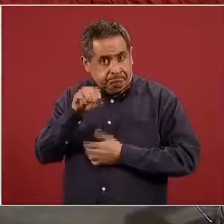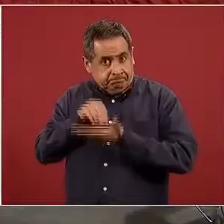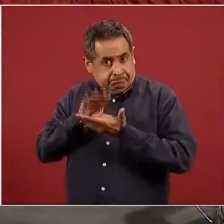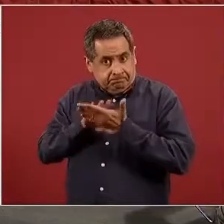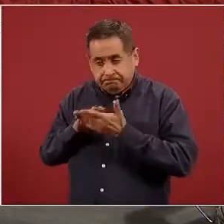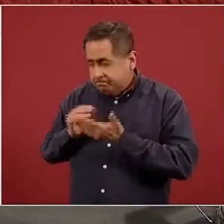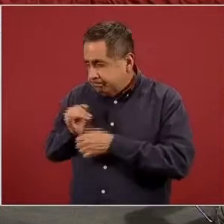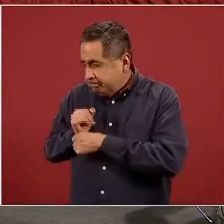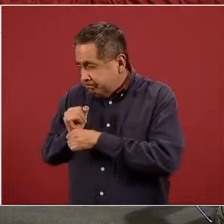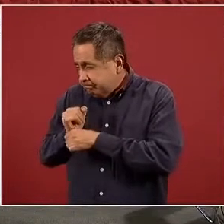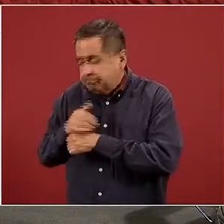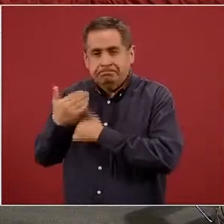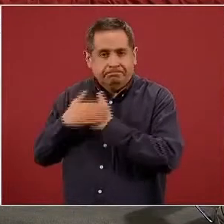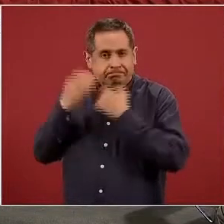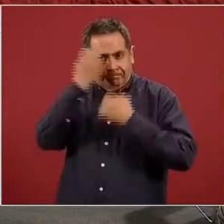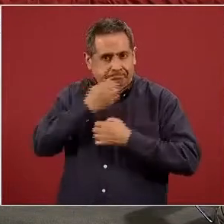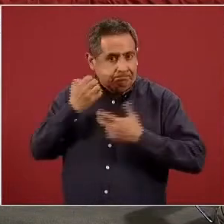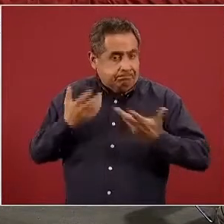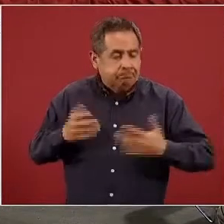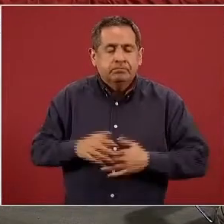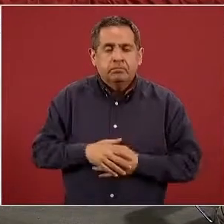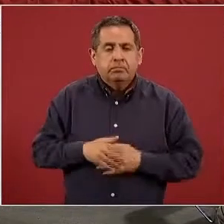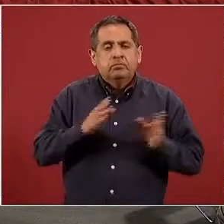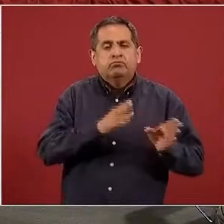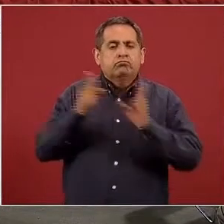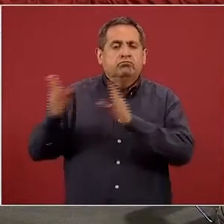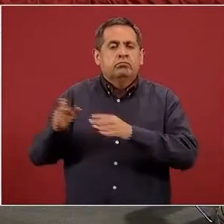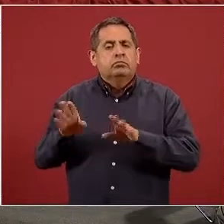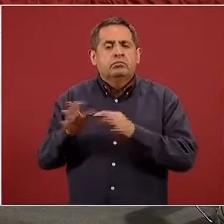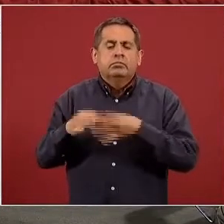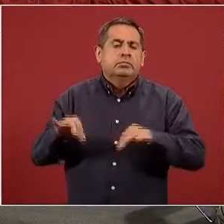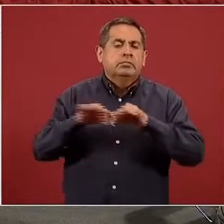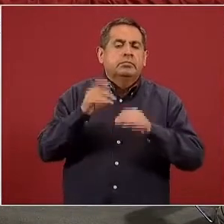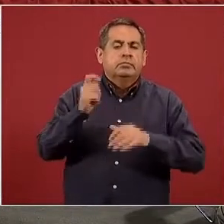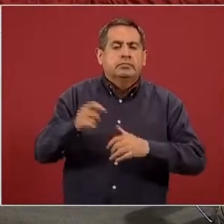Y pues bueno, vamos a la siguiente para poder hablar de otro tema bien importante,